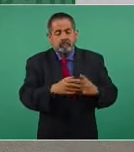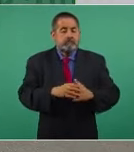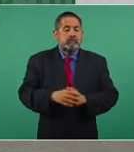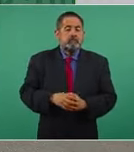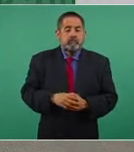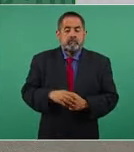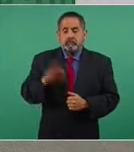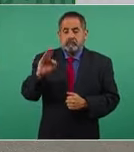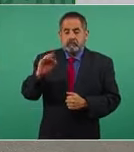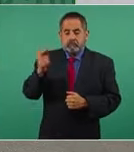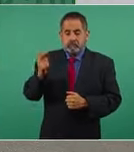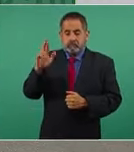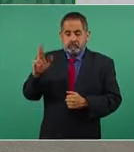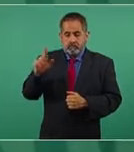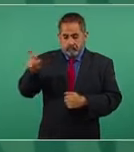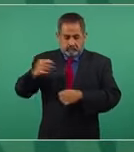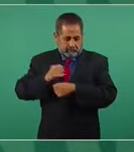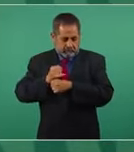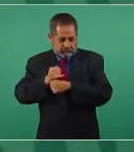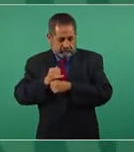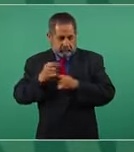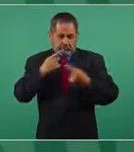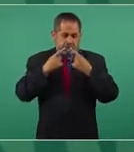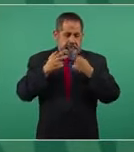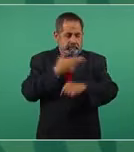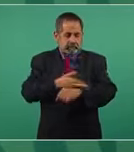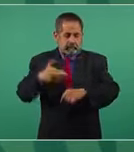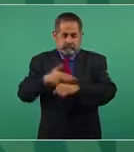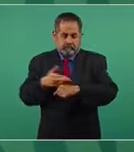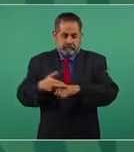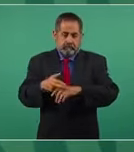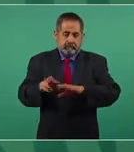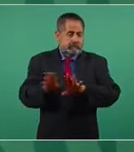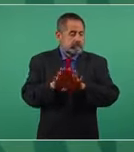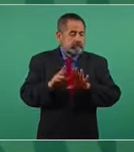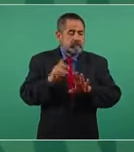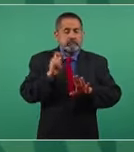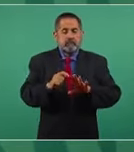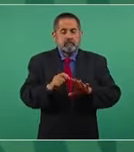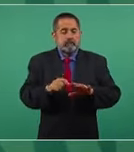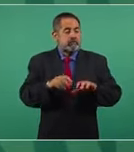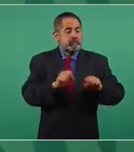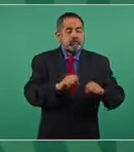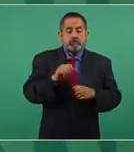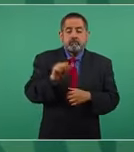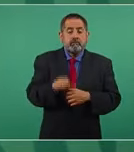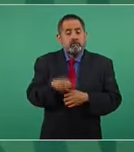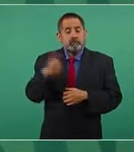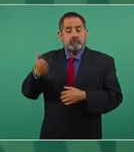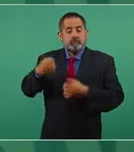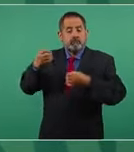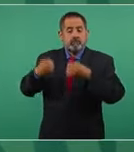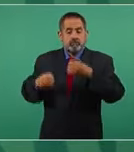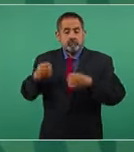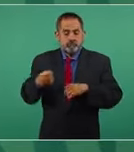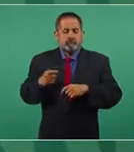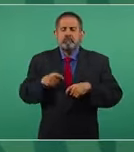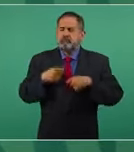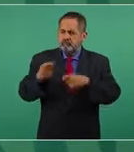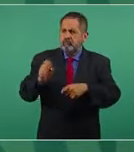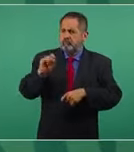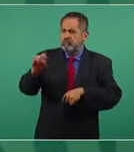la fiscalía hace estas gestiones y otro juez amplía el